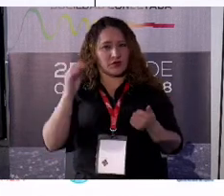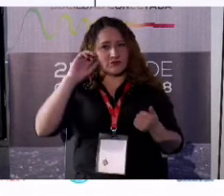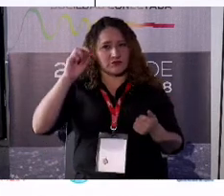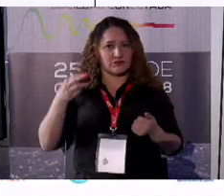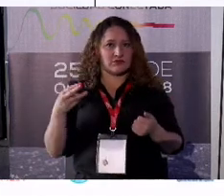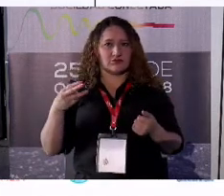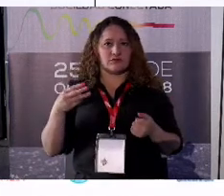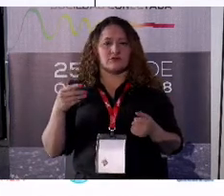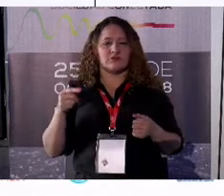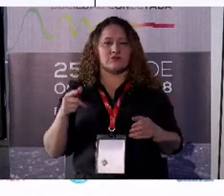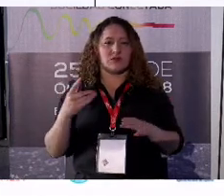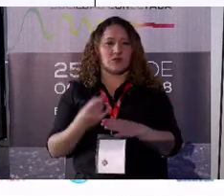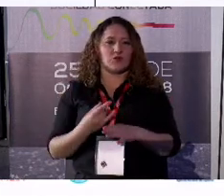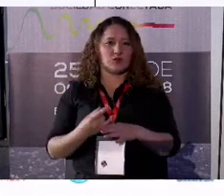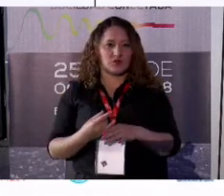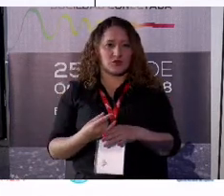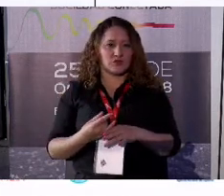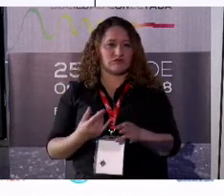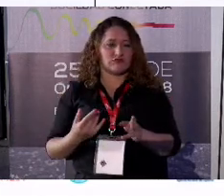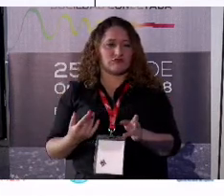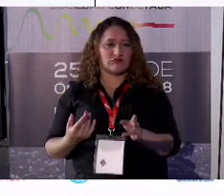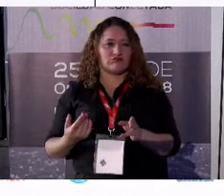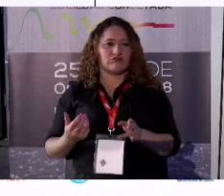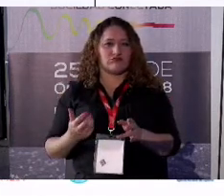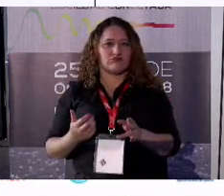es de uso oportunista,